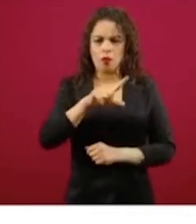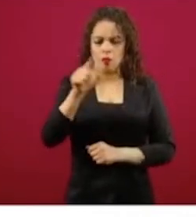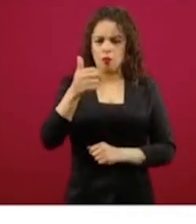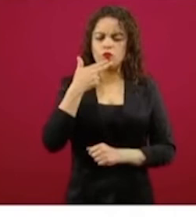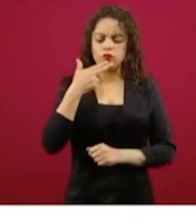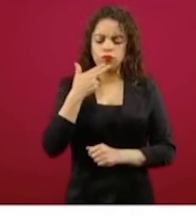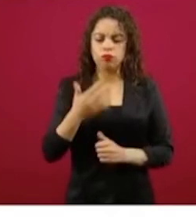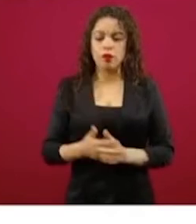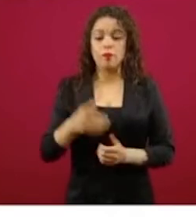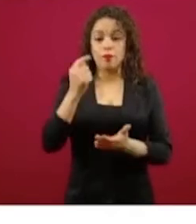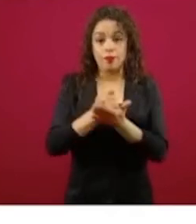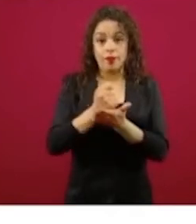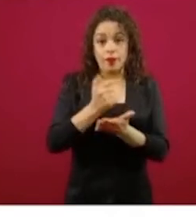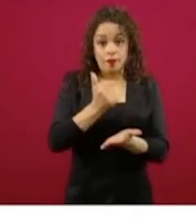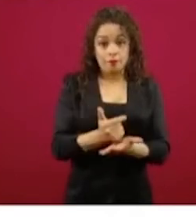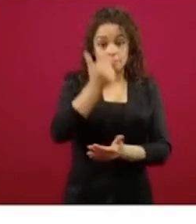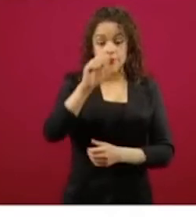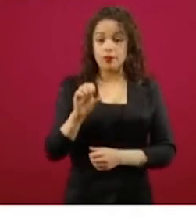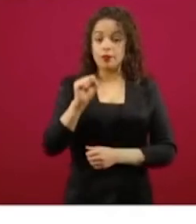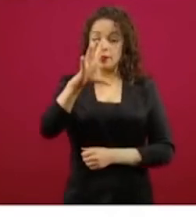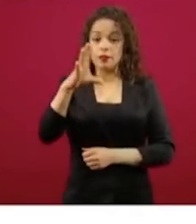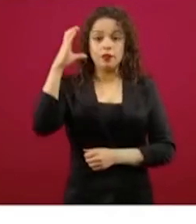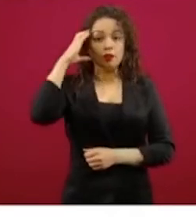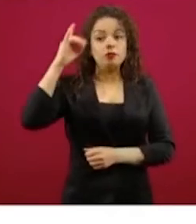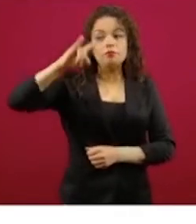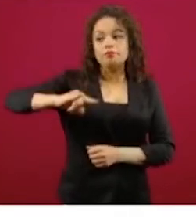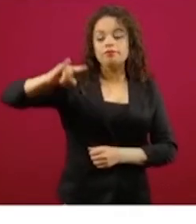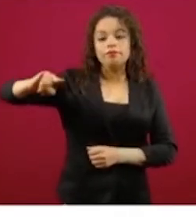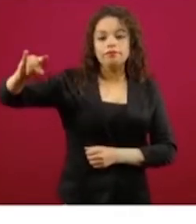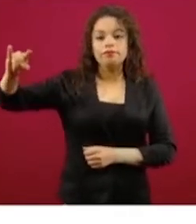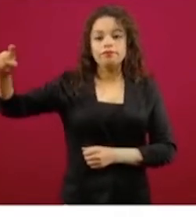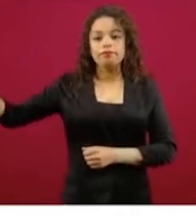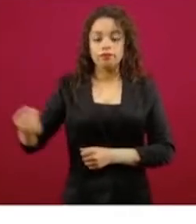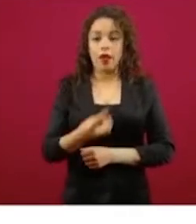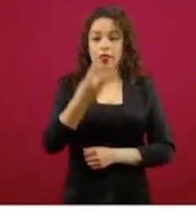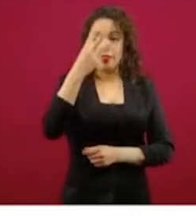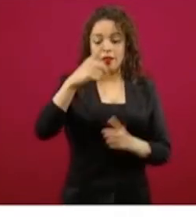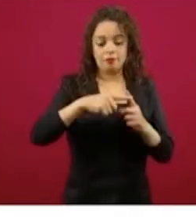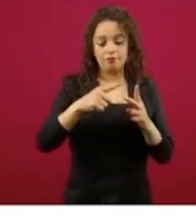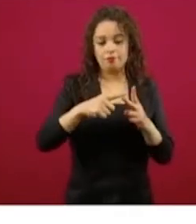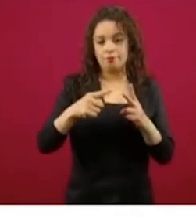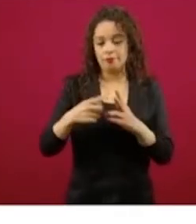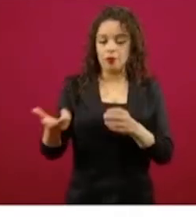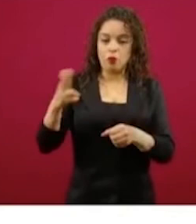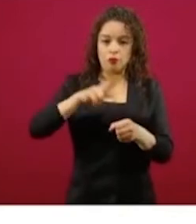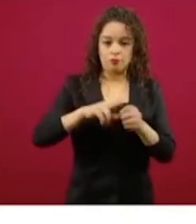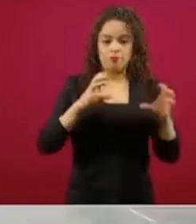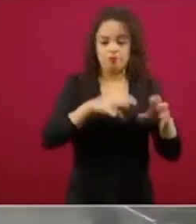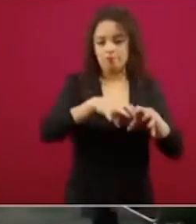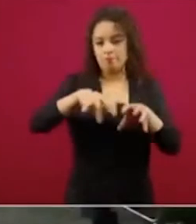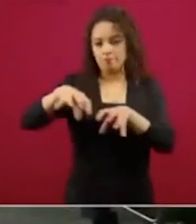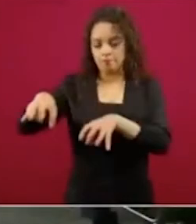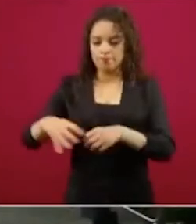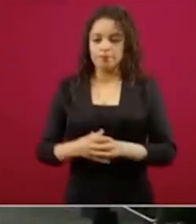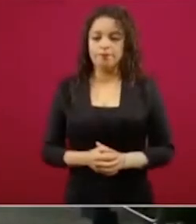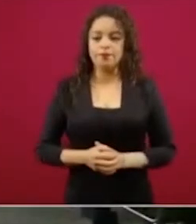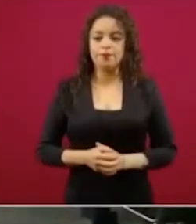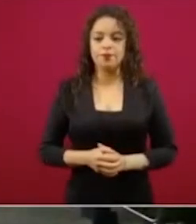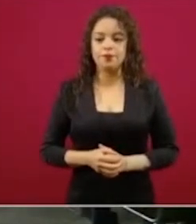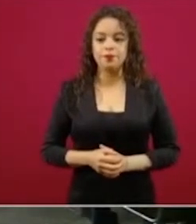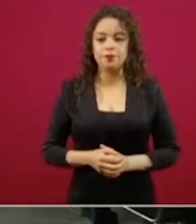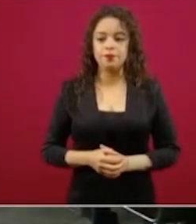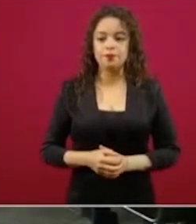en terapia intensiva 65 camas entre las tres instalaciones ya se pueden ocupar como hospitalización